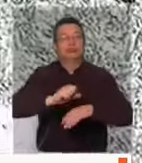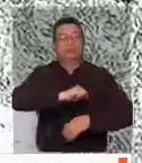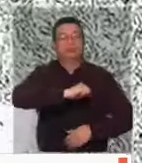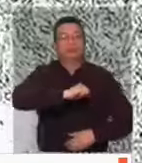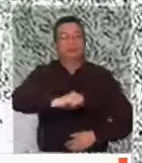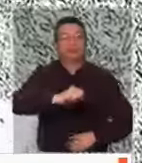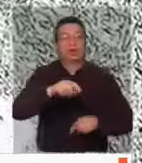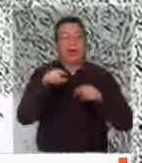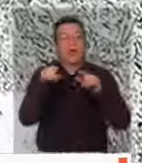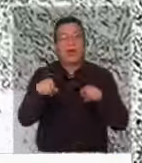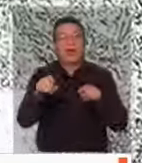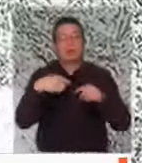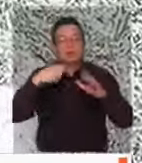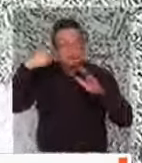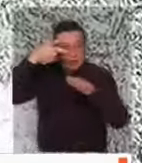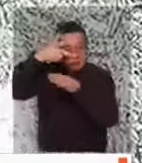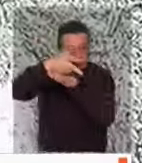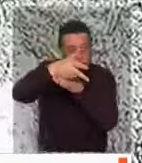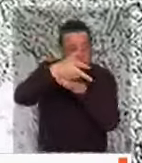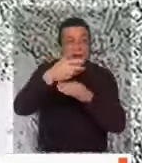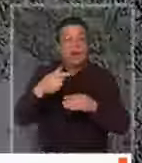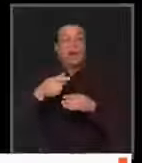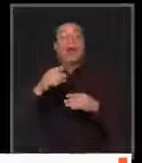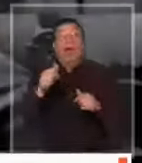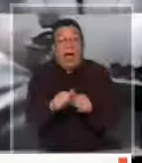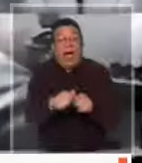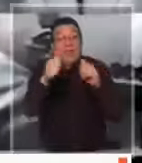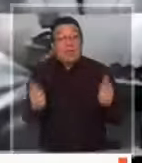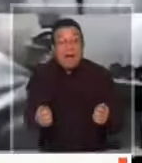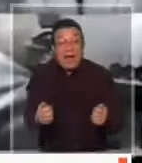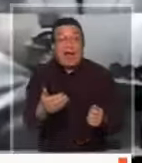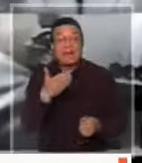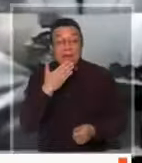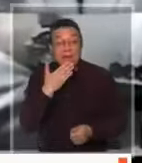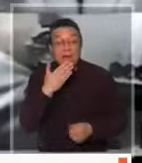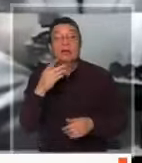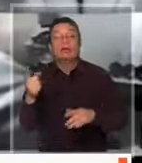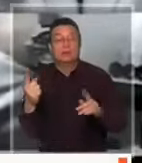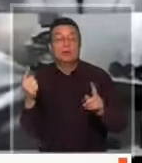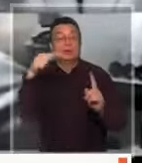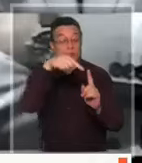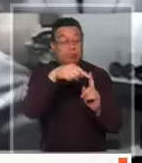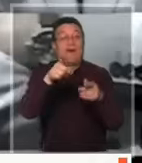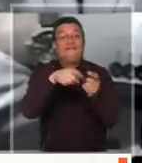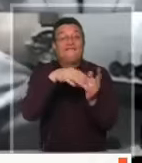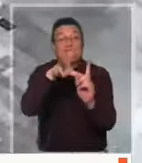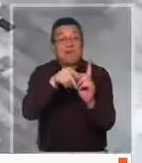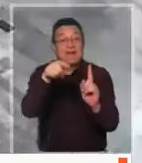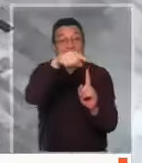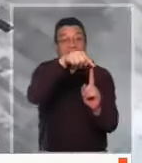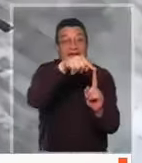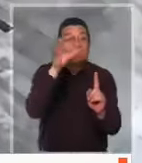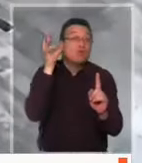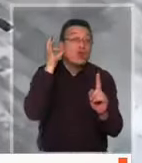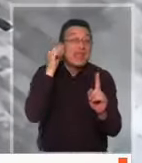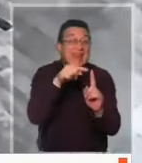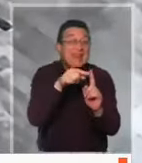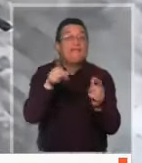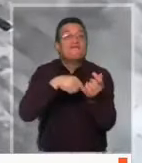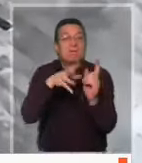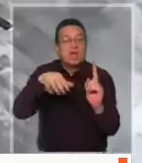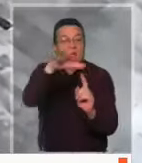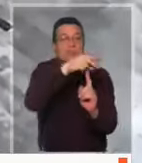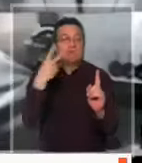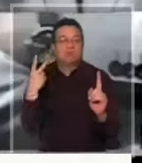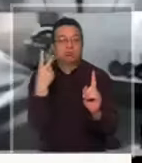estas intervenciones de cámaras, sino que además llegaron al círculo íntimo de la víctima. Y el